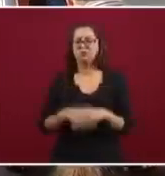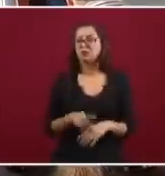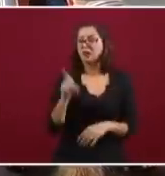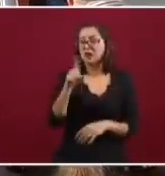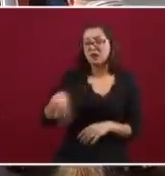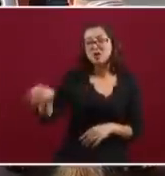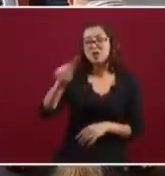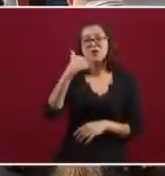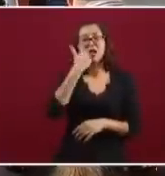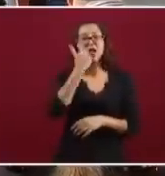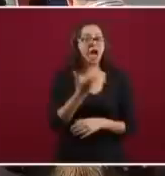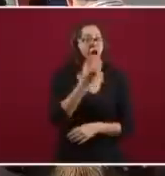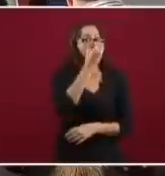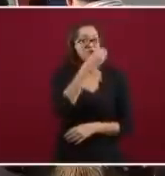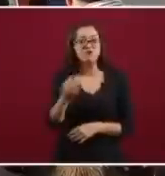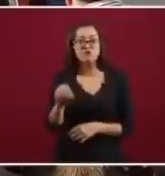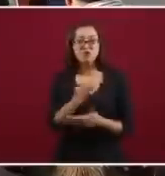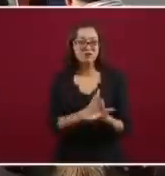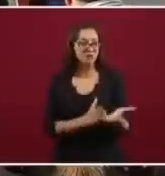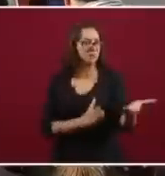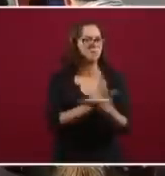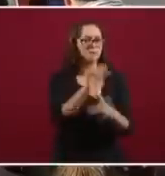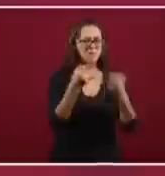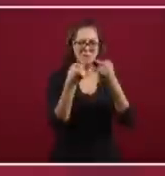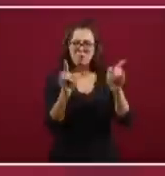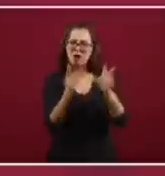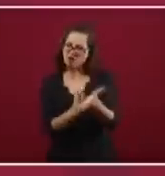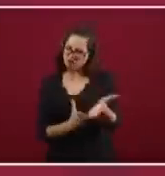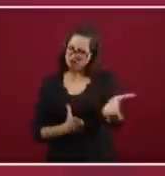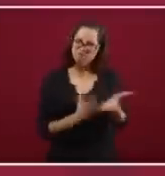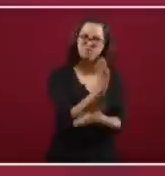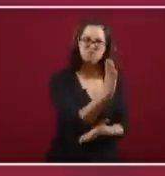fuerza, no se comportaron